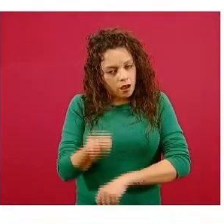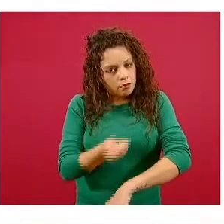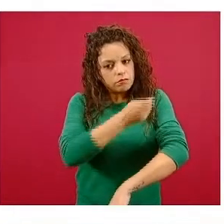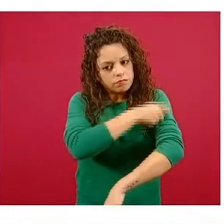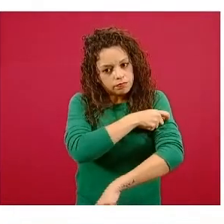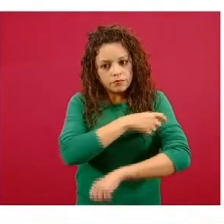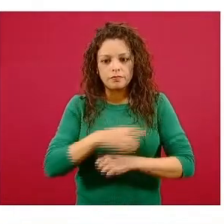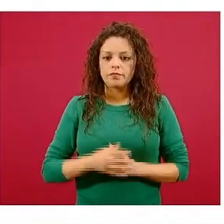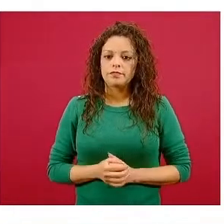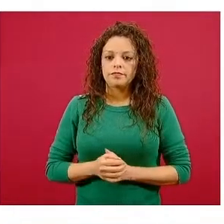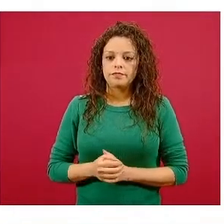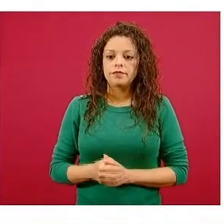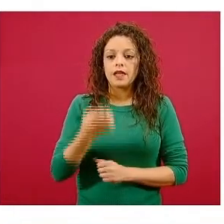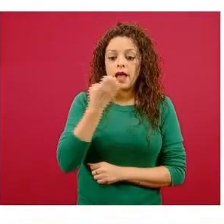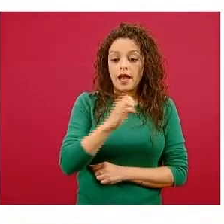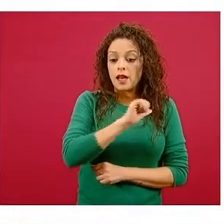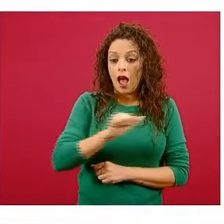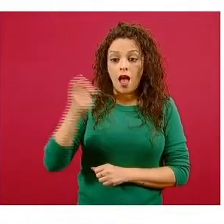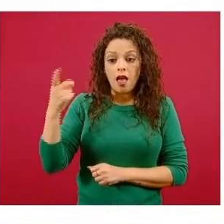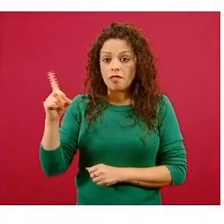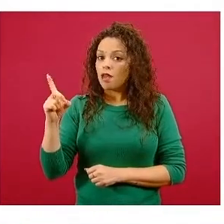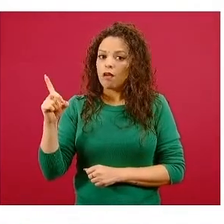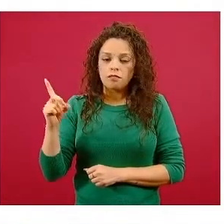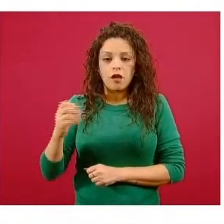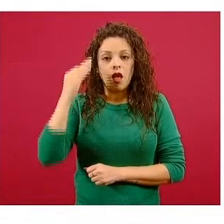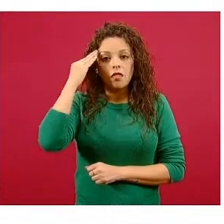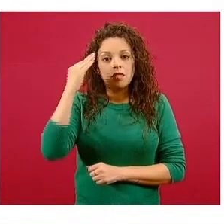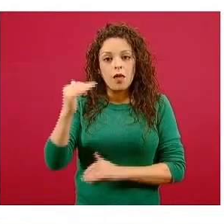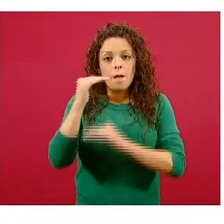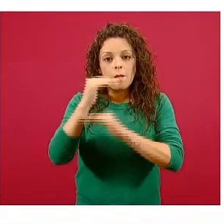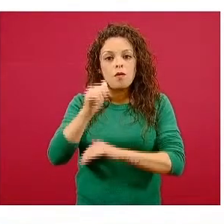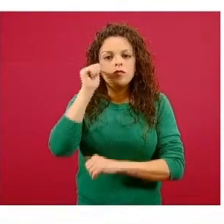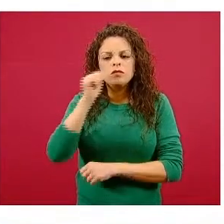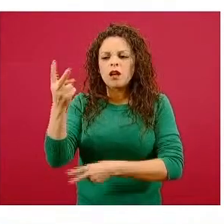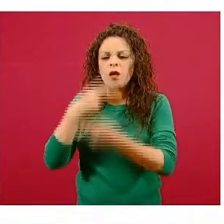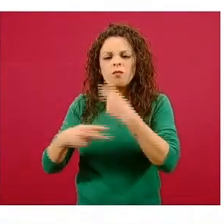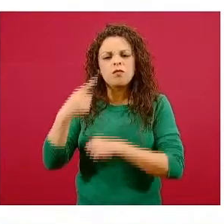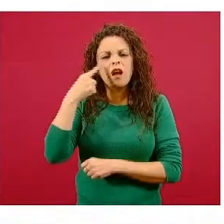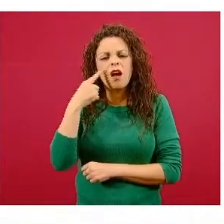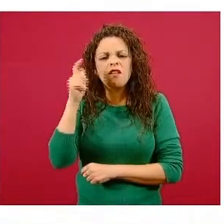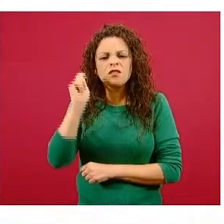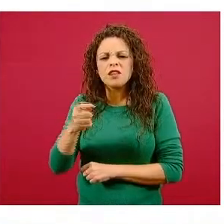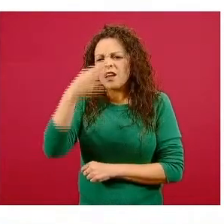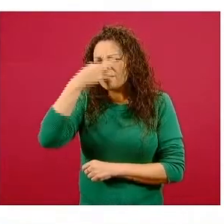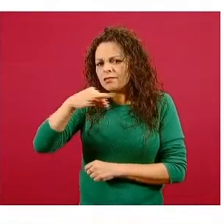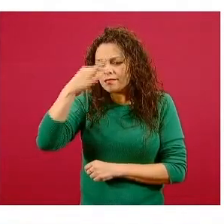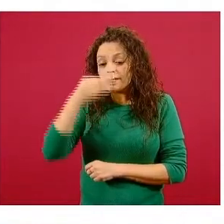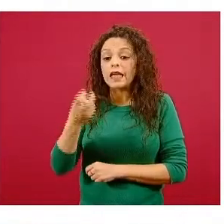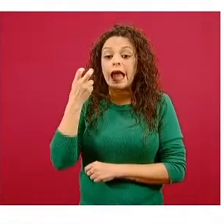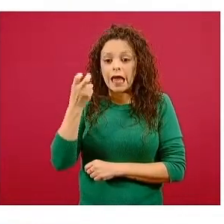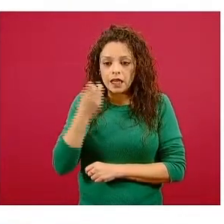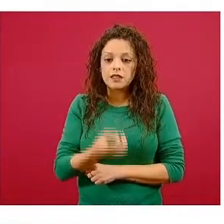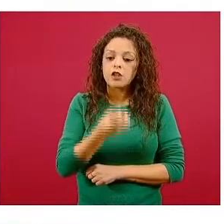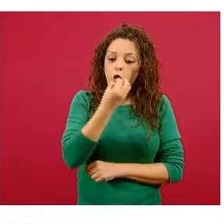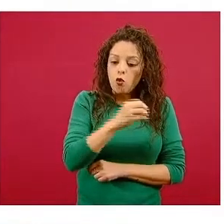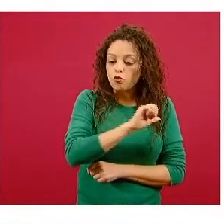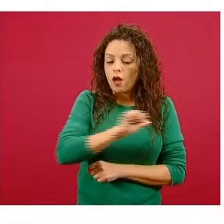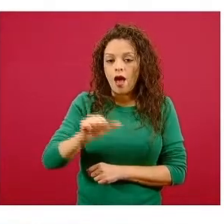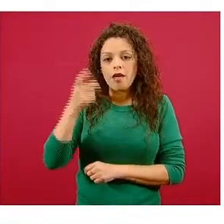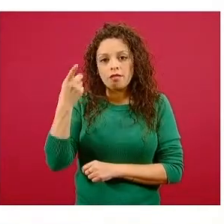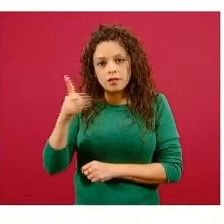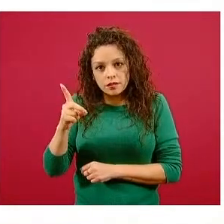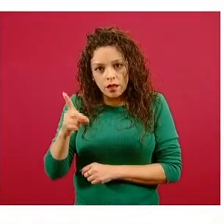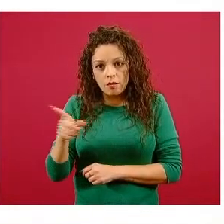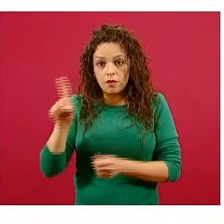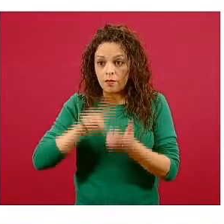a diciembre, es por la temporada de influenza. Y como se ha dicho, al ser una vacuna que no son virus